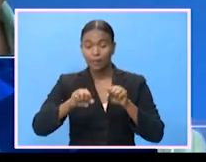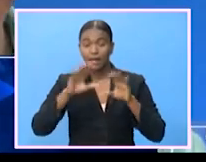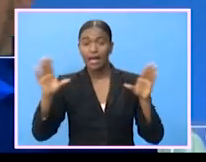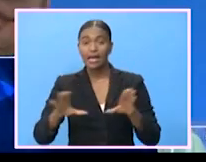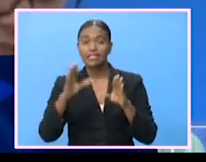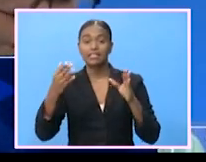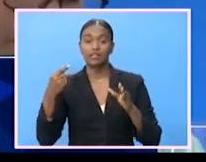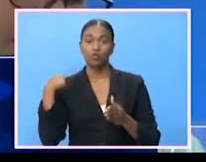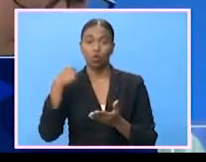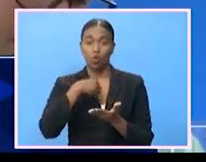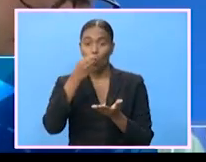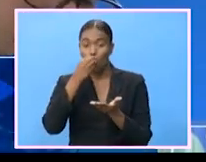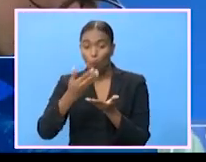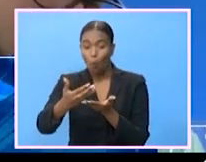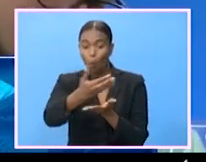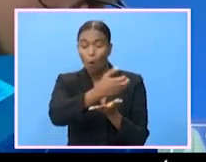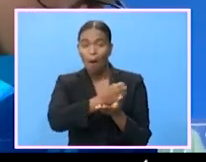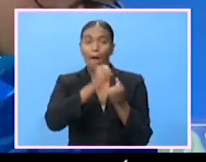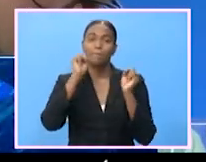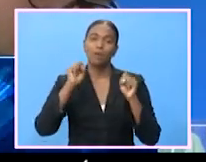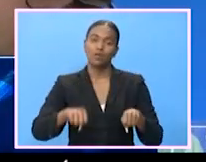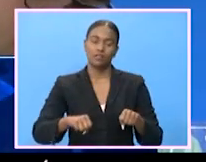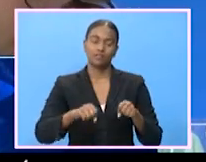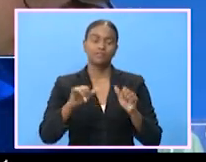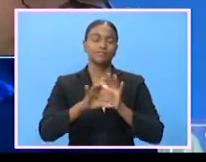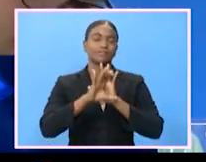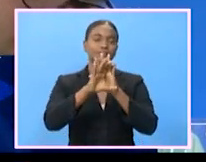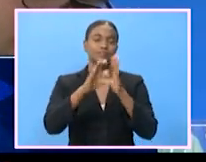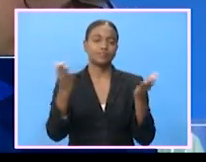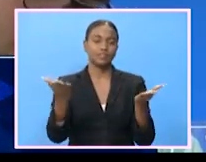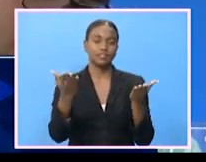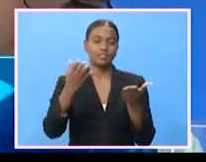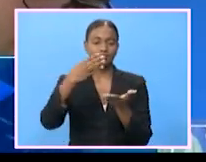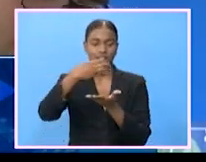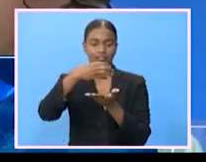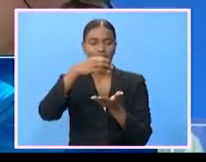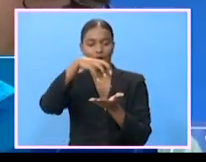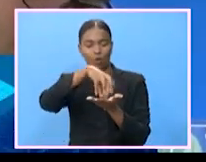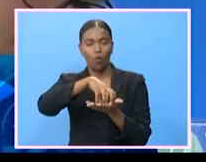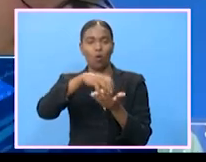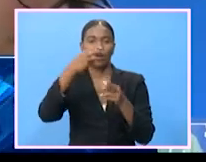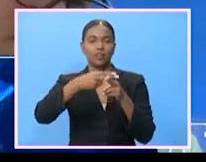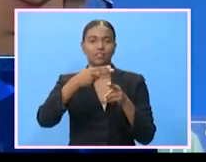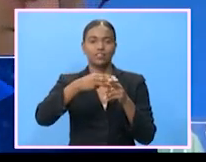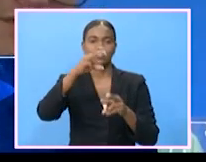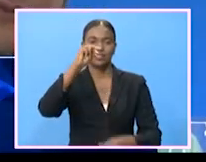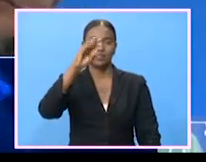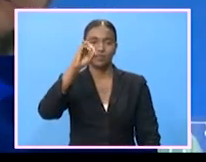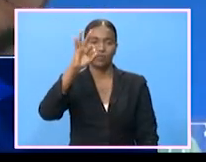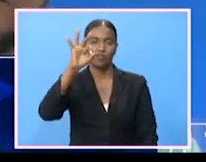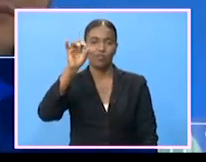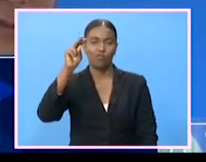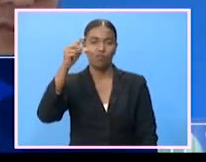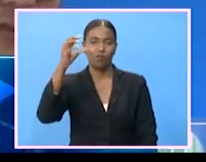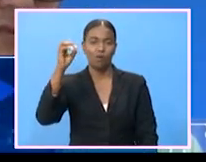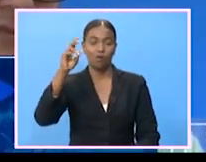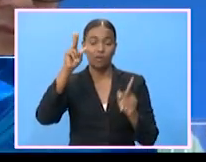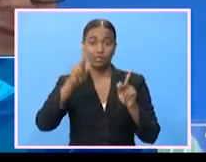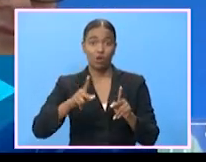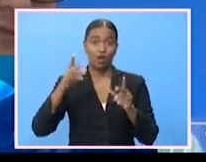nuestros productos agrícolas, como es el mofongo, que ha generado un turismo